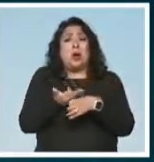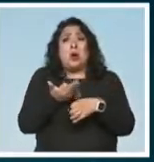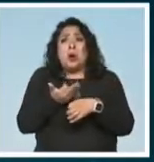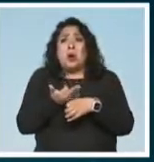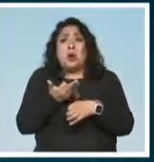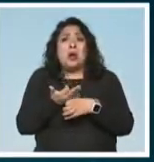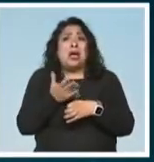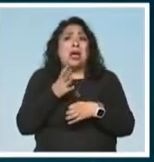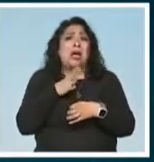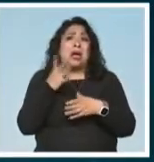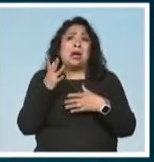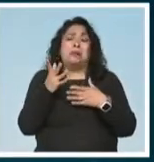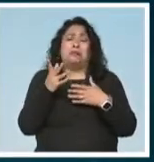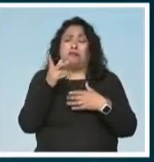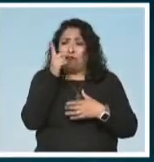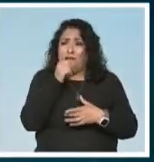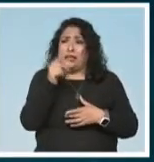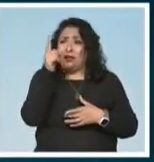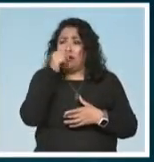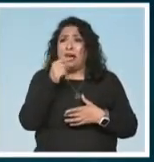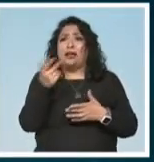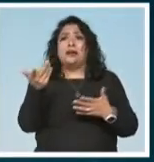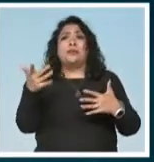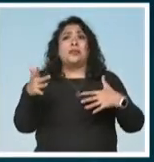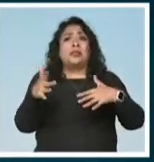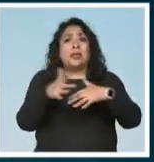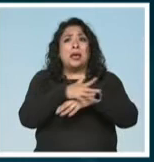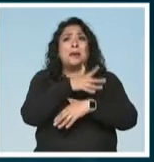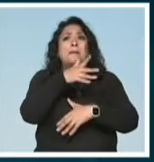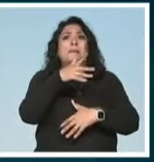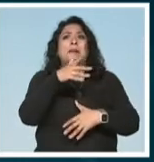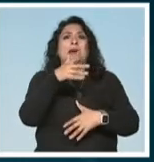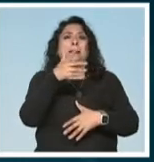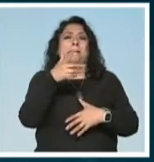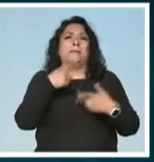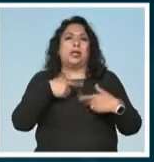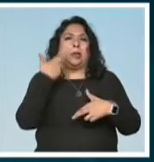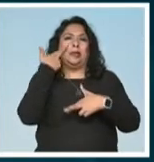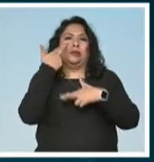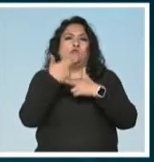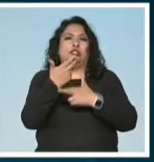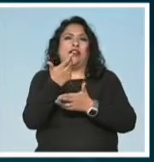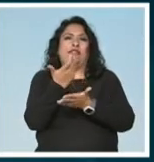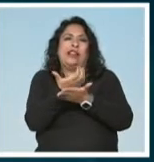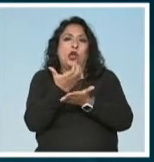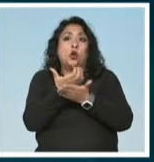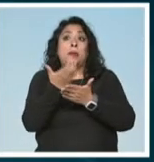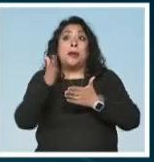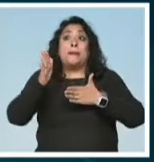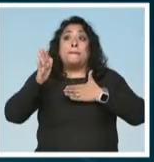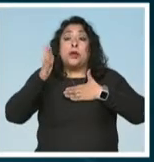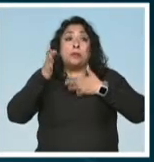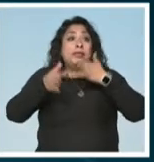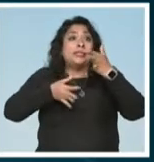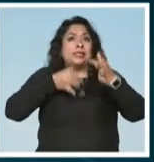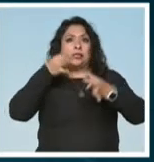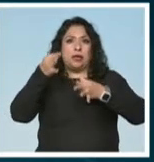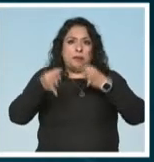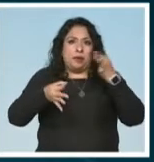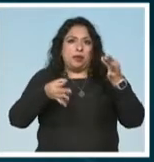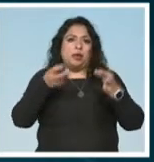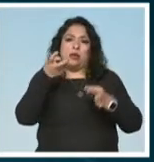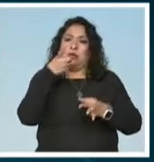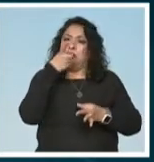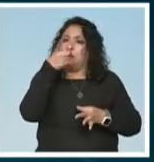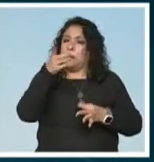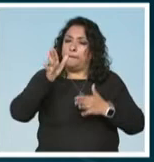llevando muchísimos tropiezos. Tuvo que cambiar al ministro de Finanzas porque las promesas de campaña, y esto nos lleva a no